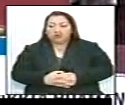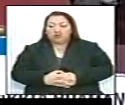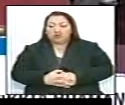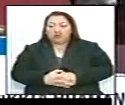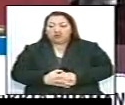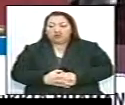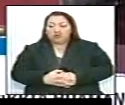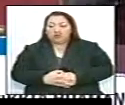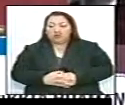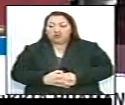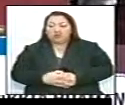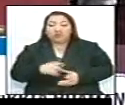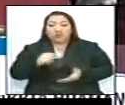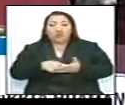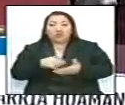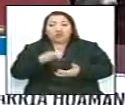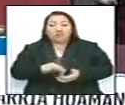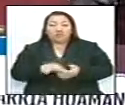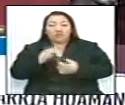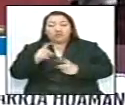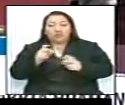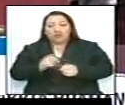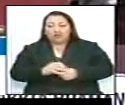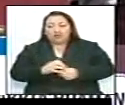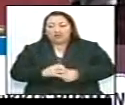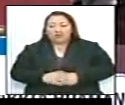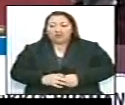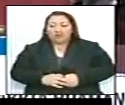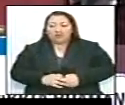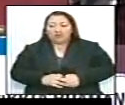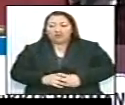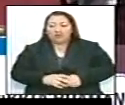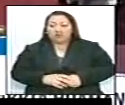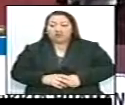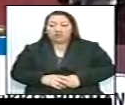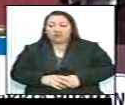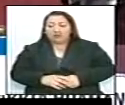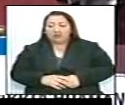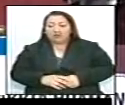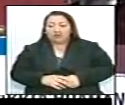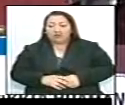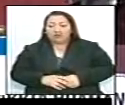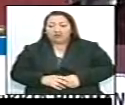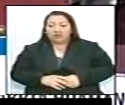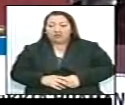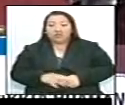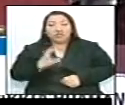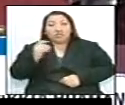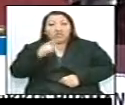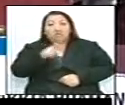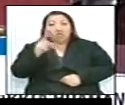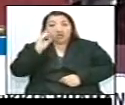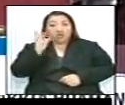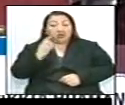manifiesta en un hecho específico para ese tema, salvo que él ya crea de que si es que no se